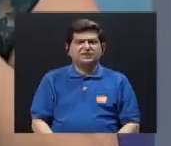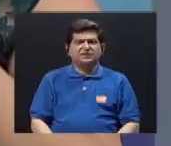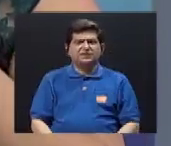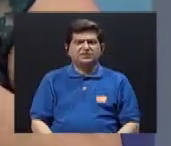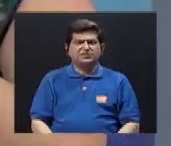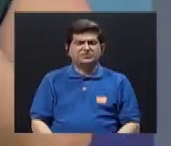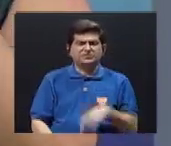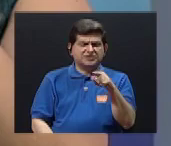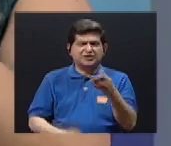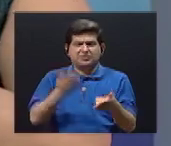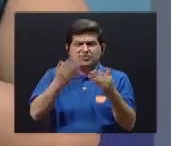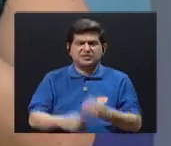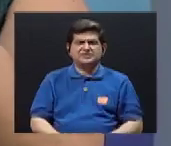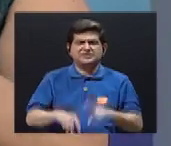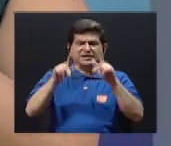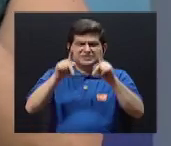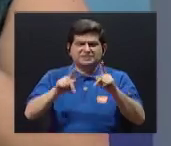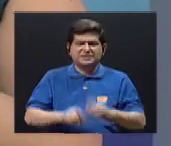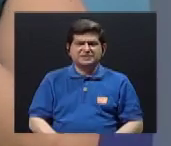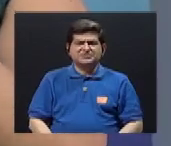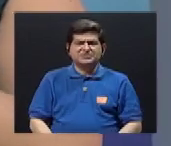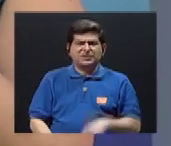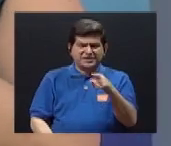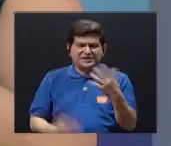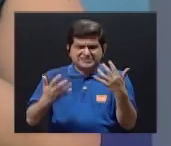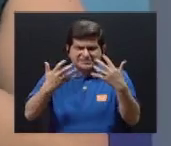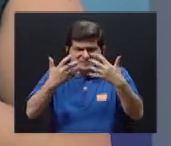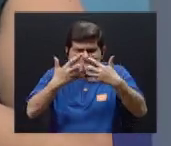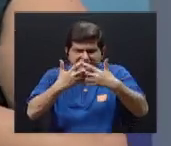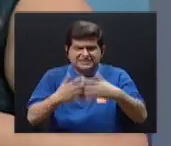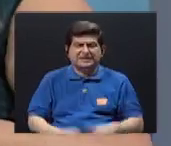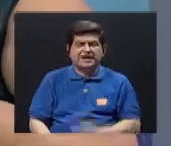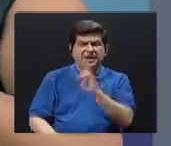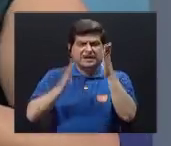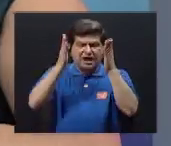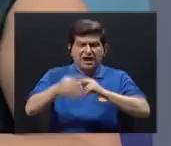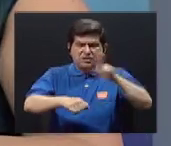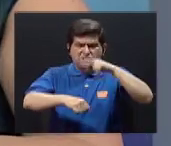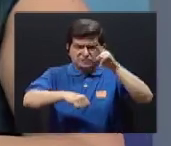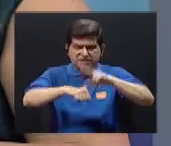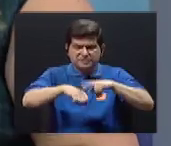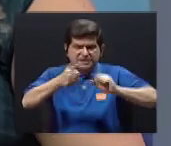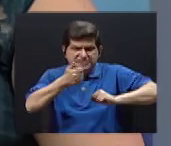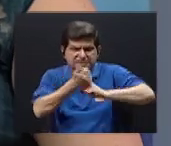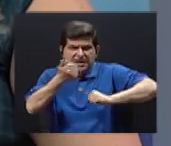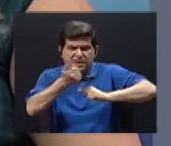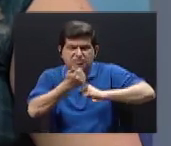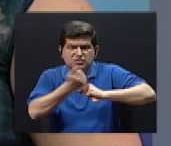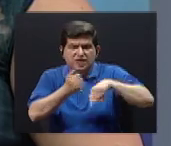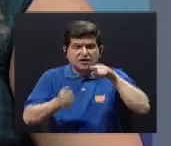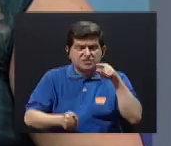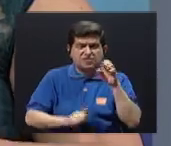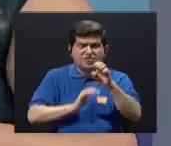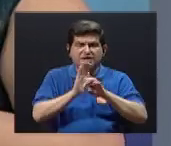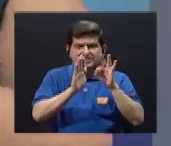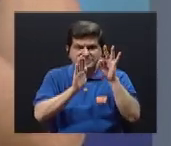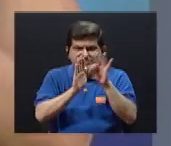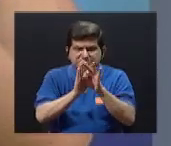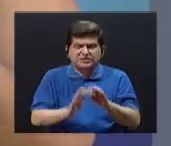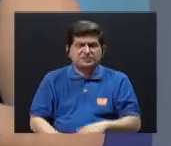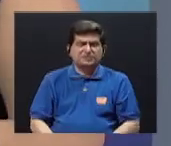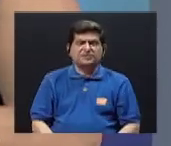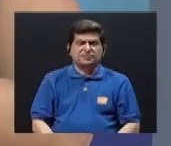manera catalizadores de lo que ha venido siendo el Tico Promedio durante estos años y que ellos han venido a reforzar casi